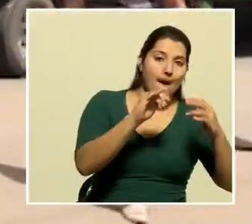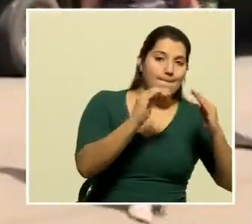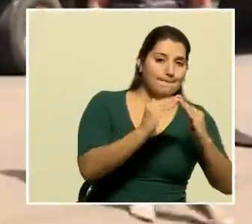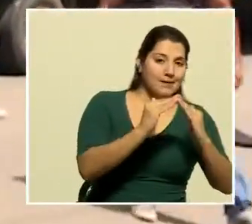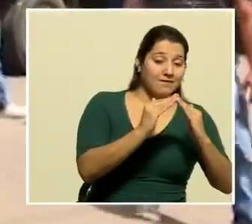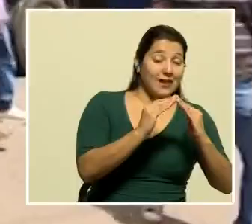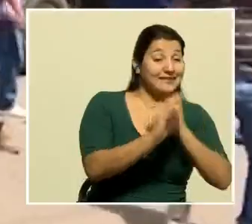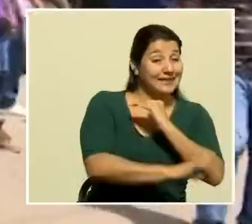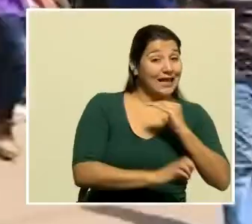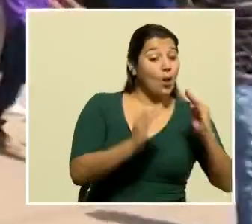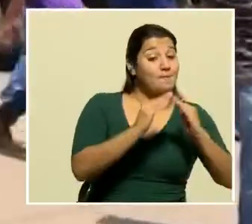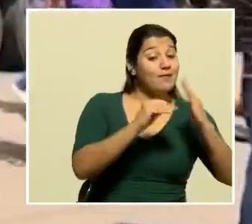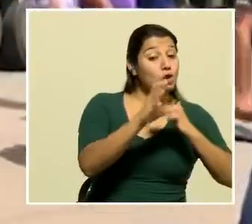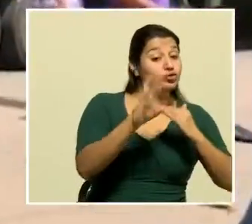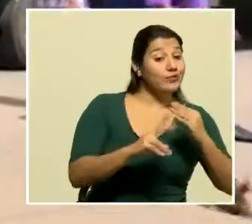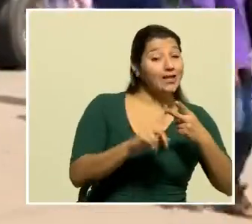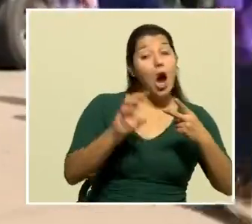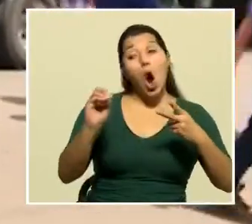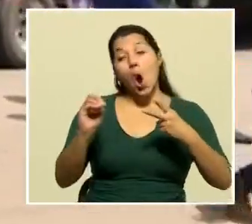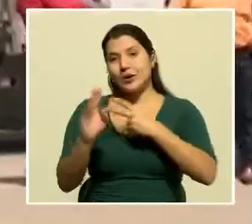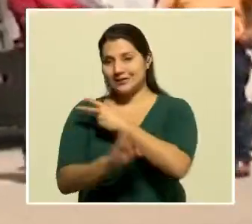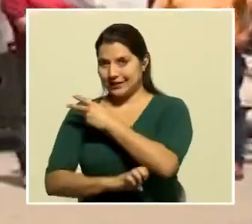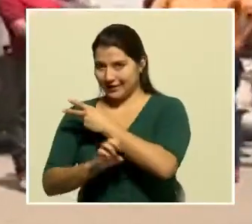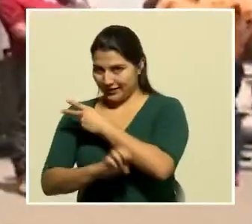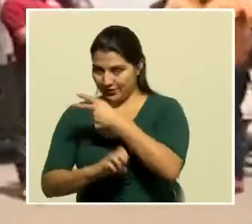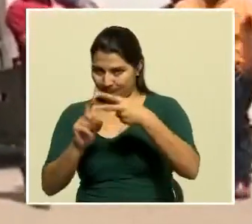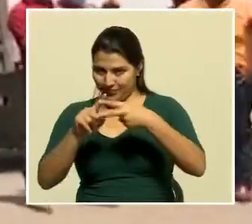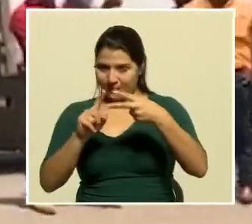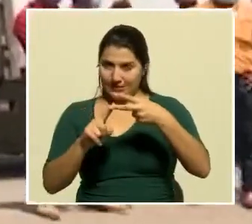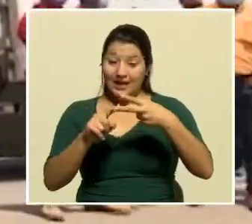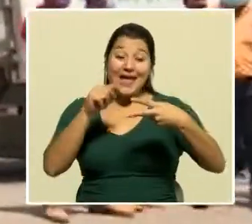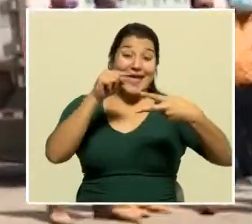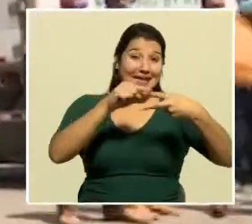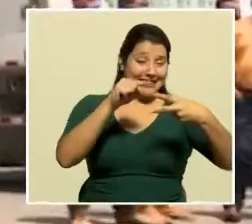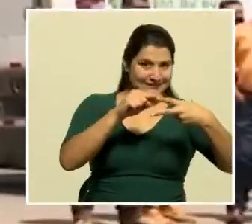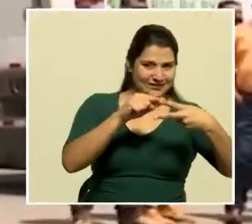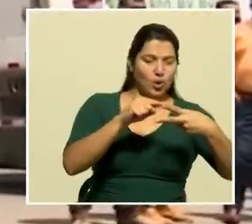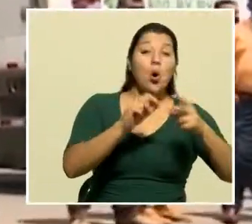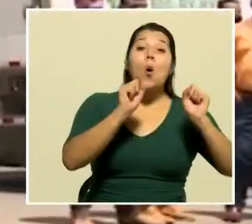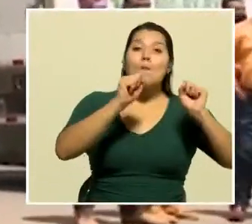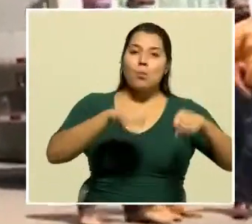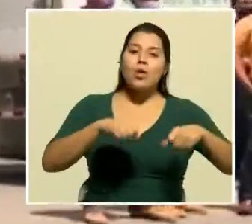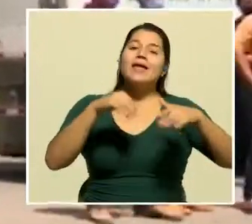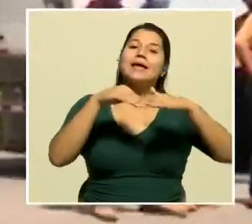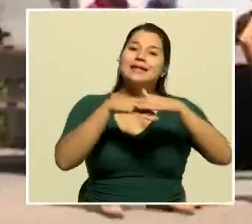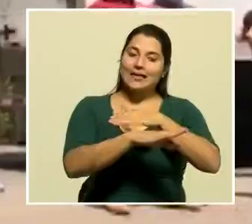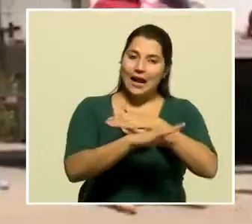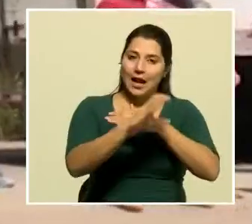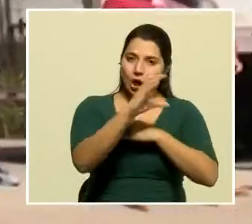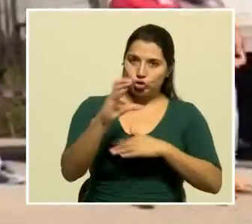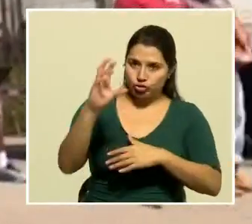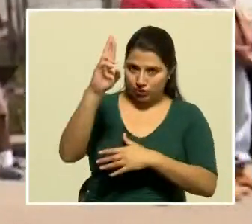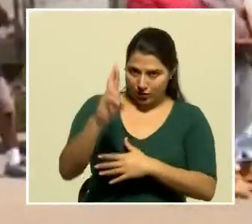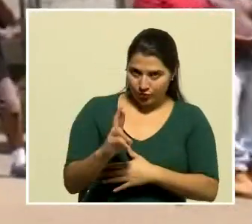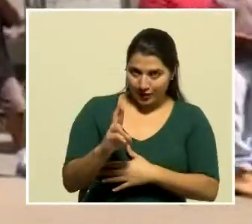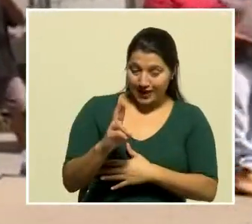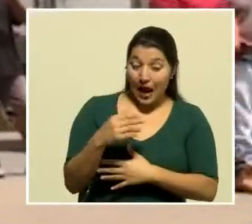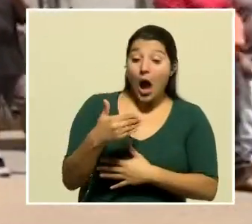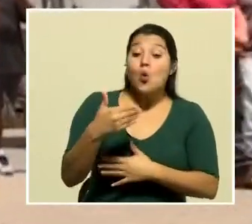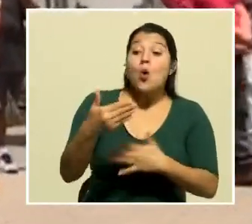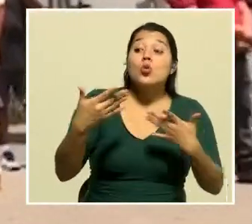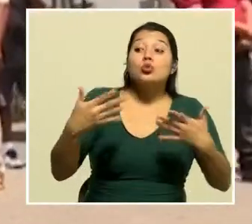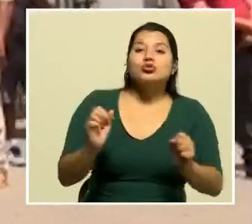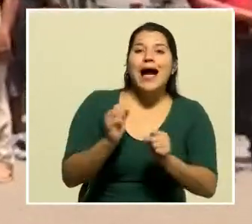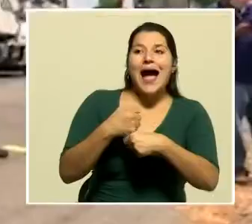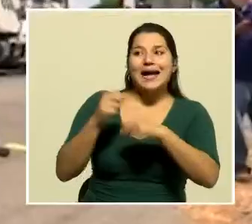no residentes. Bajo el escenario de los costarricenses o residentes, estos podrán ingresar al país una vez que se les realice